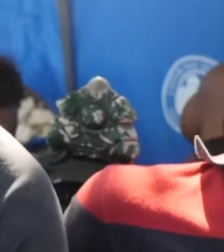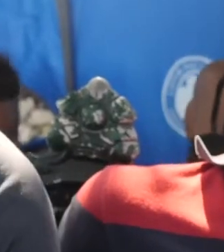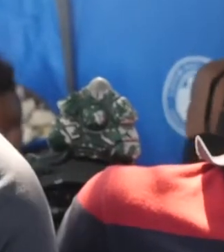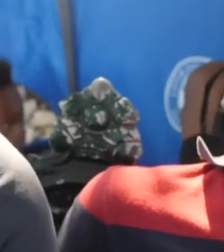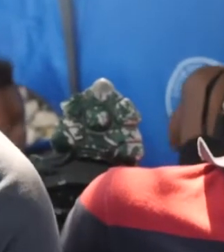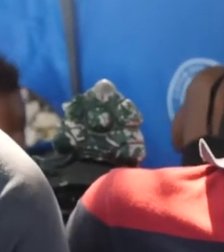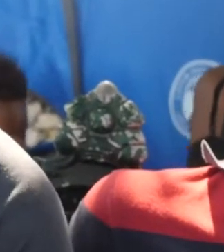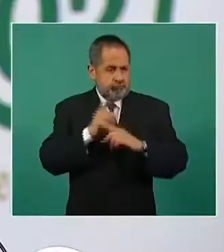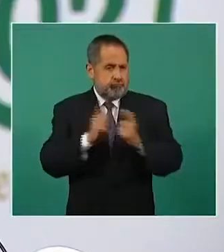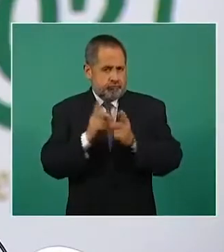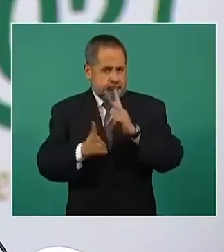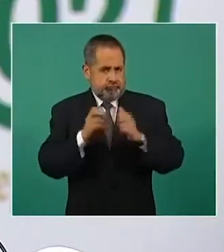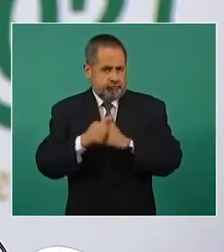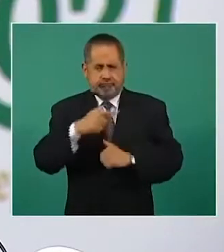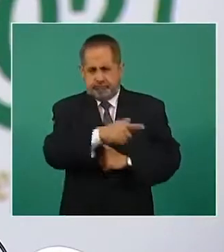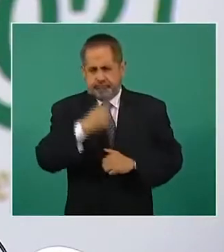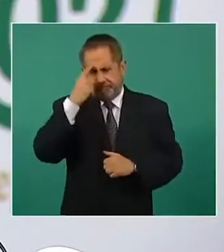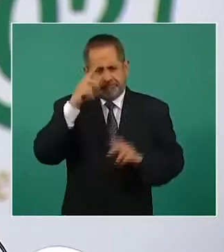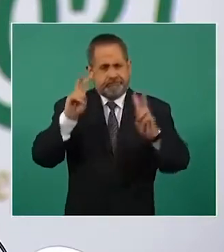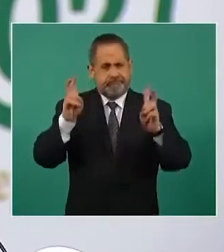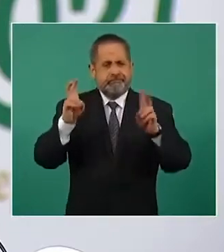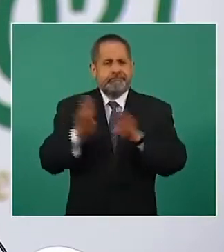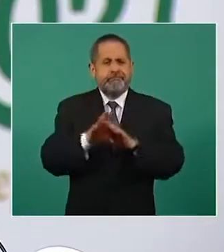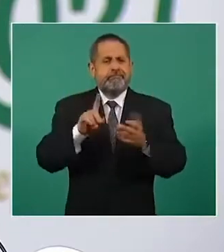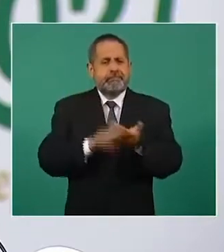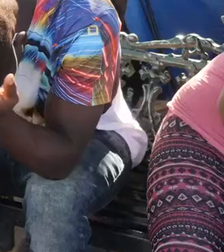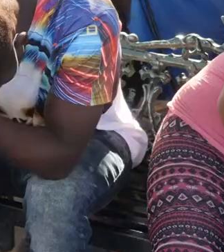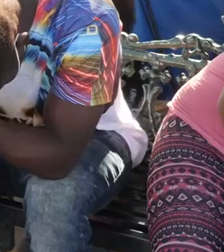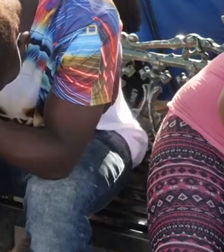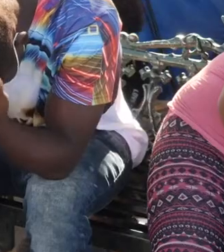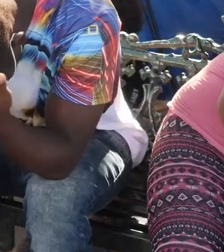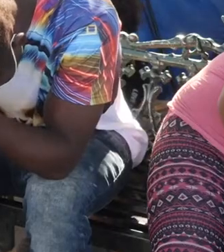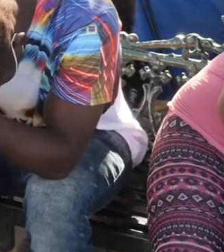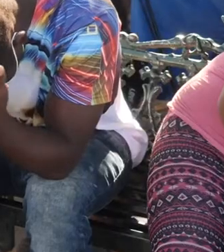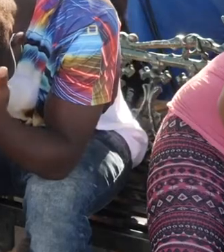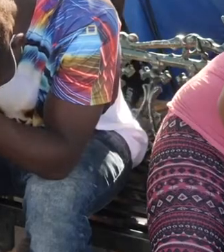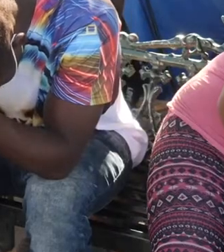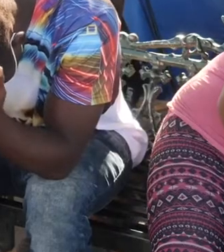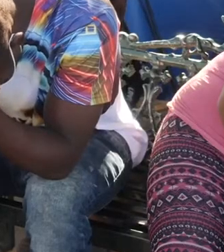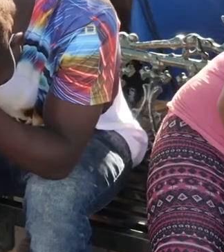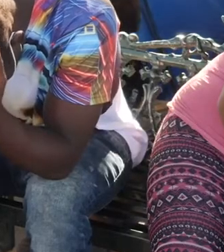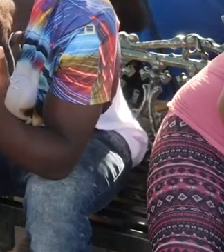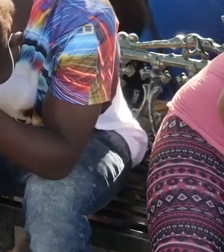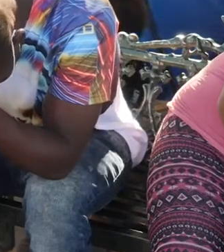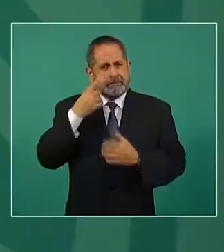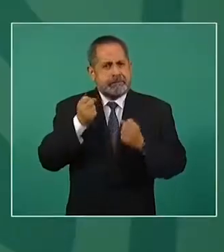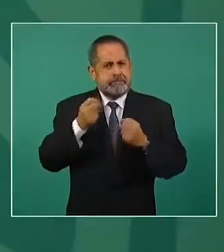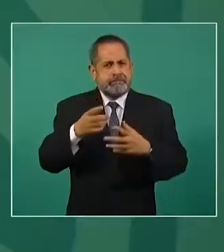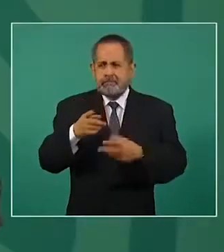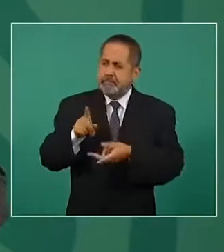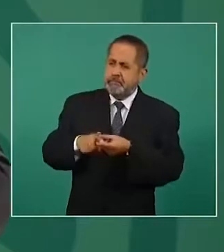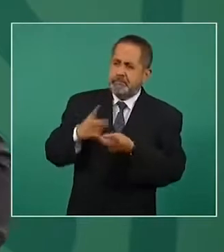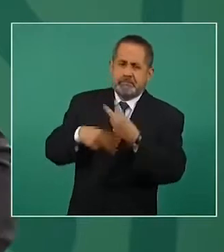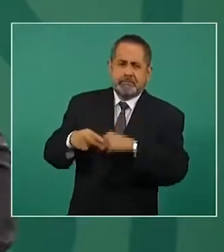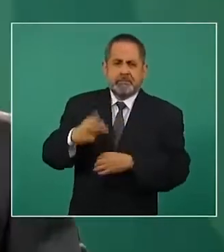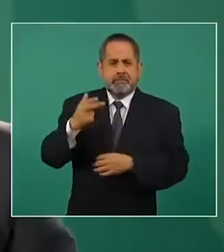botados y se van con su plata. De acuerdo a Marcelo Ebrard, secretario de Relaciones Exteriores de México, hay un flujo reciente de haitianos a través de México.